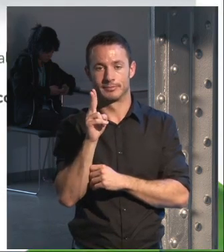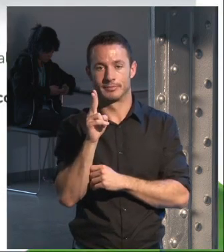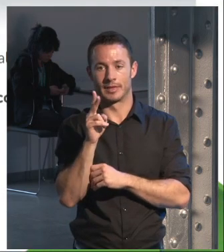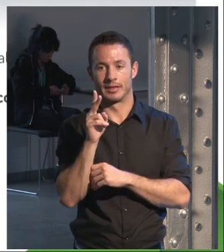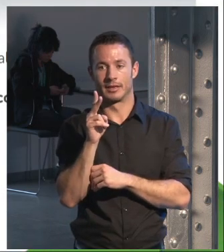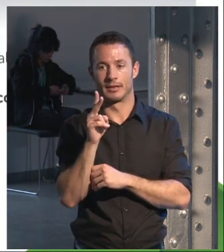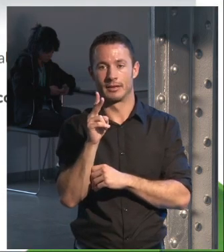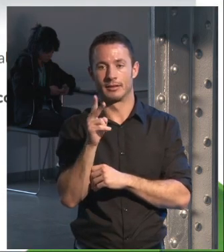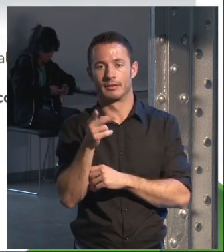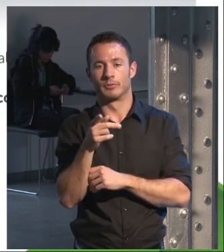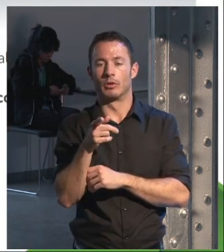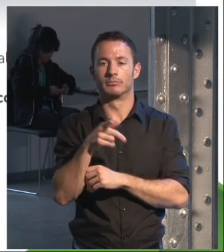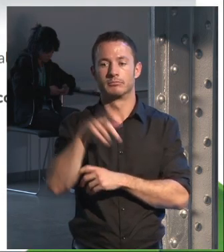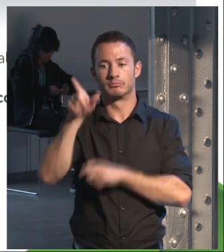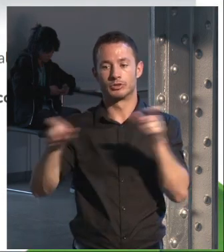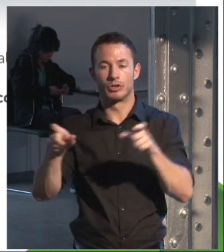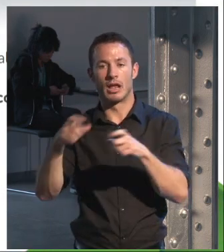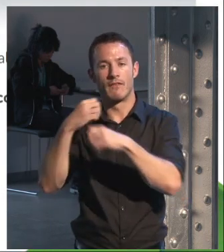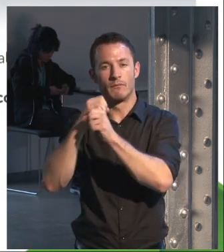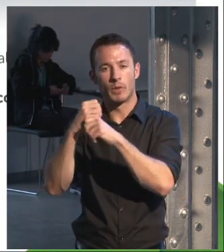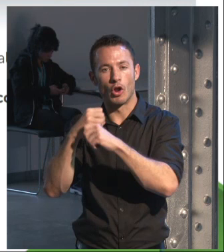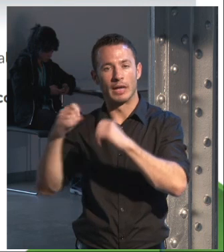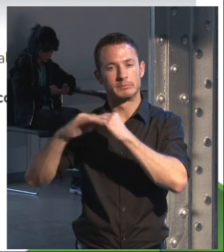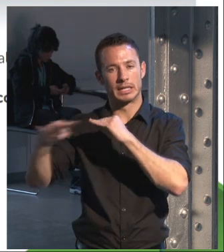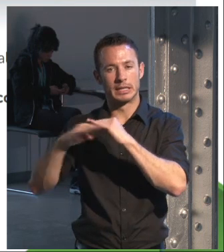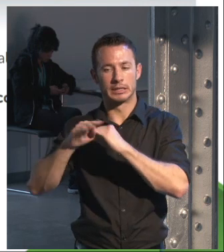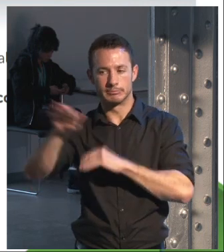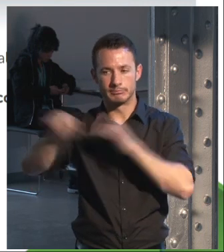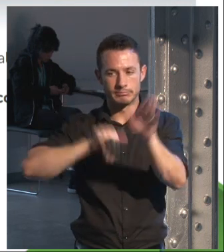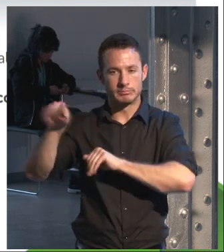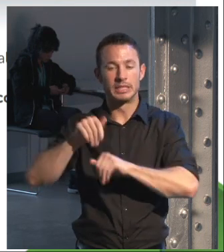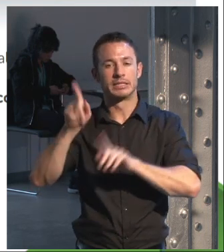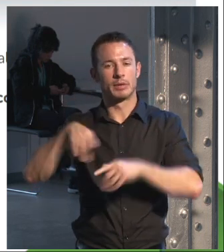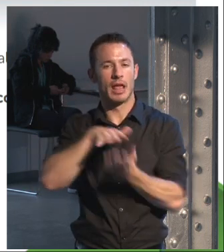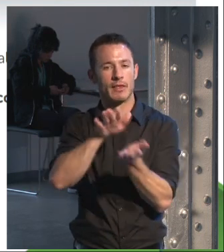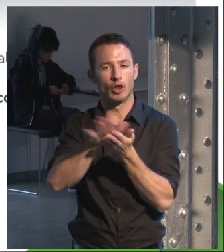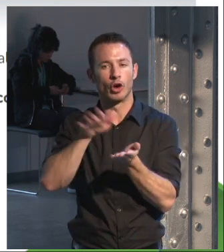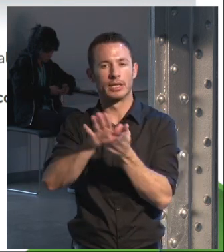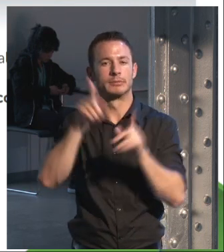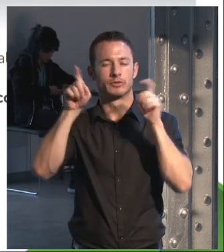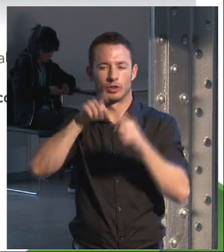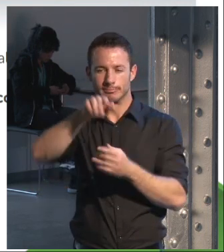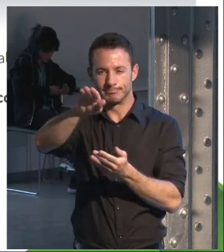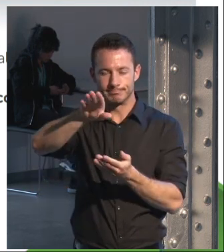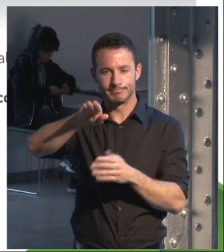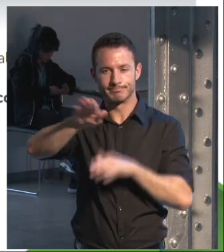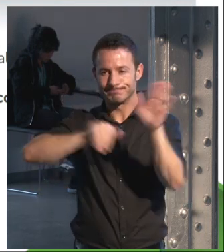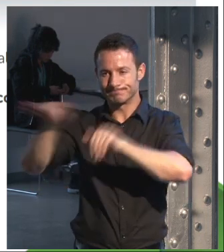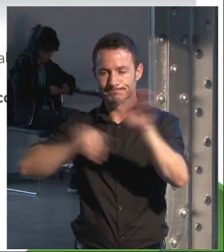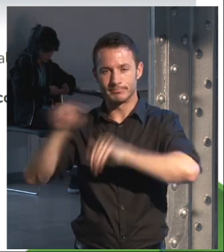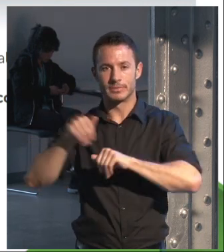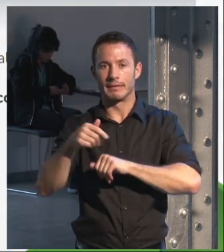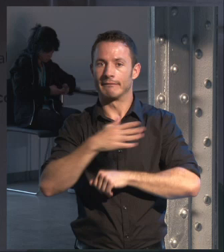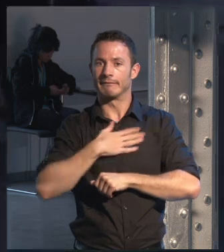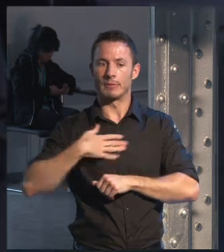en el primer caso, llamamos a unos biólogos marinos, llamamos a unos editores, llamamos a unos profesores y dijimos: chicos, vamos a crear un sitio donde los chavales,